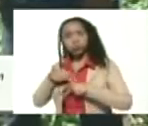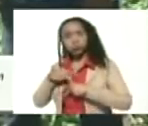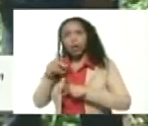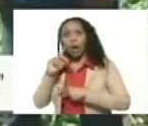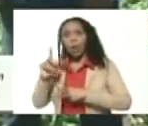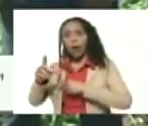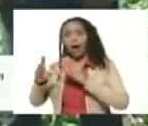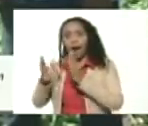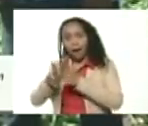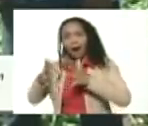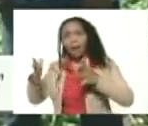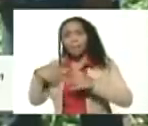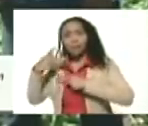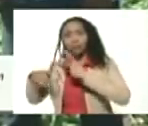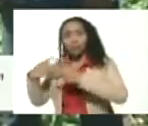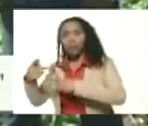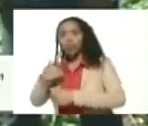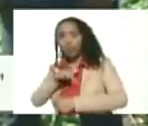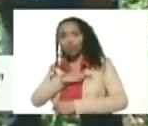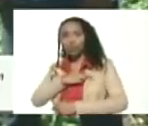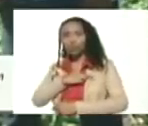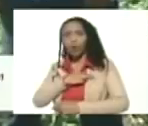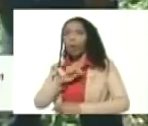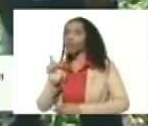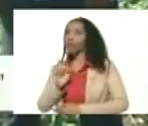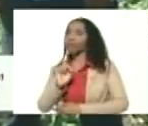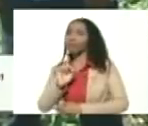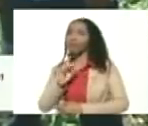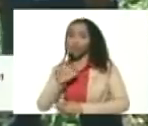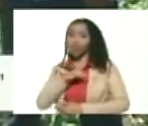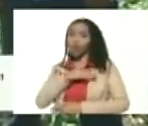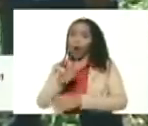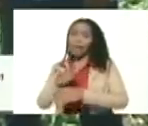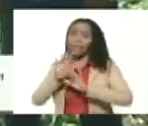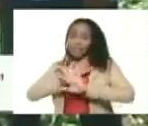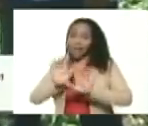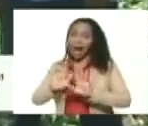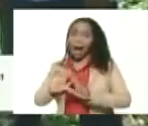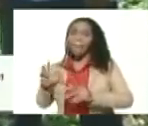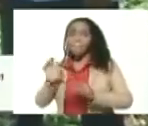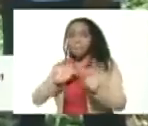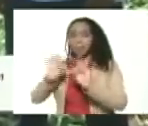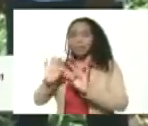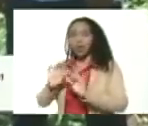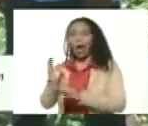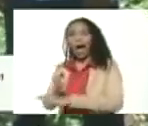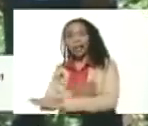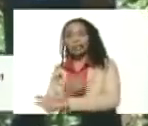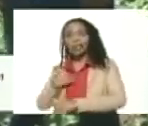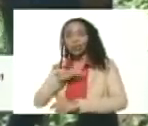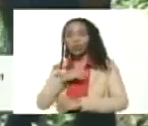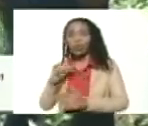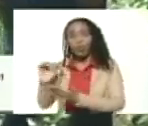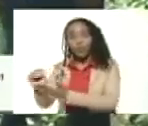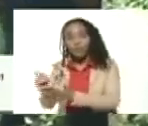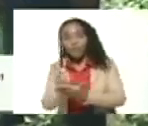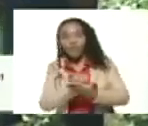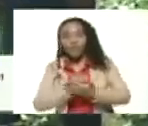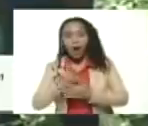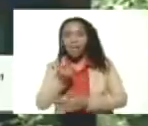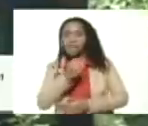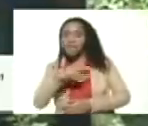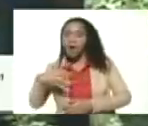gran producción. Por eso nosotros ya nos estamos preparando, una vez que cosechemos todo este frijol, que ya el suelo